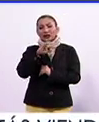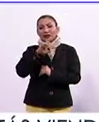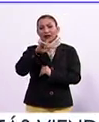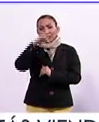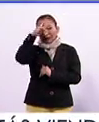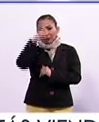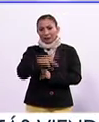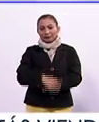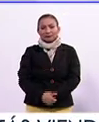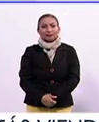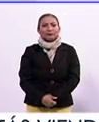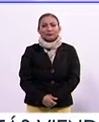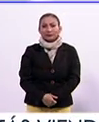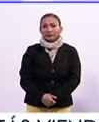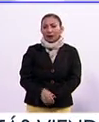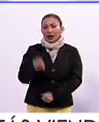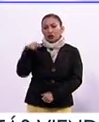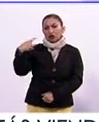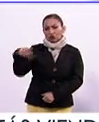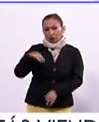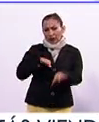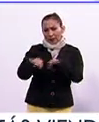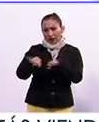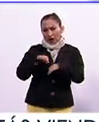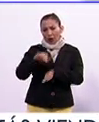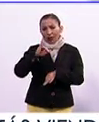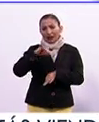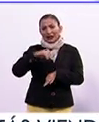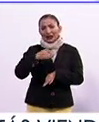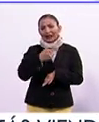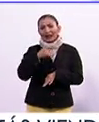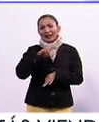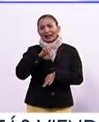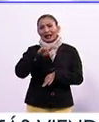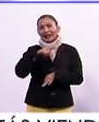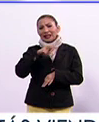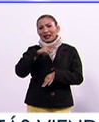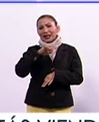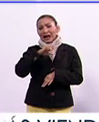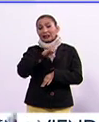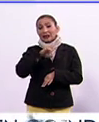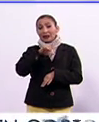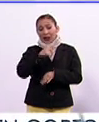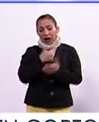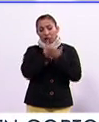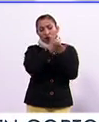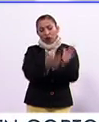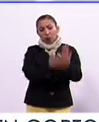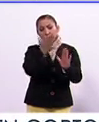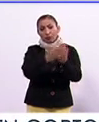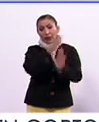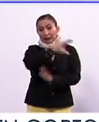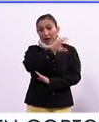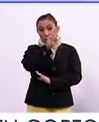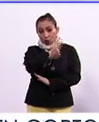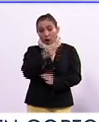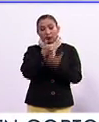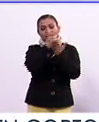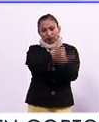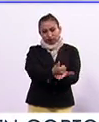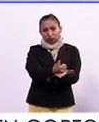México. El ejercicio profesional de la ingeniería civil lo llevó a participar en la construcción de Ciudad